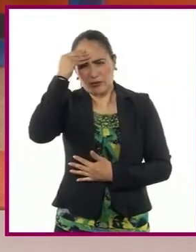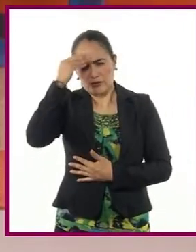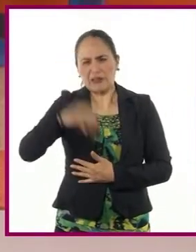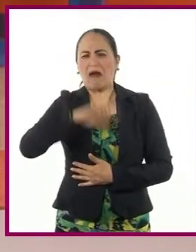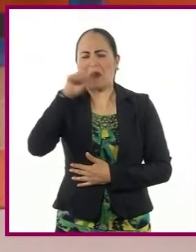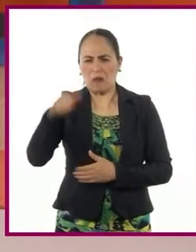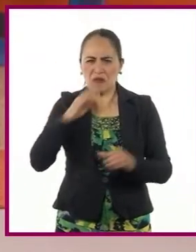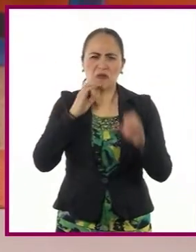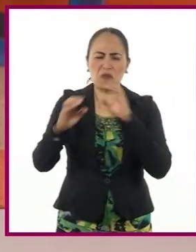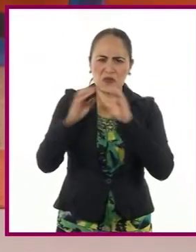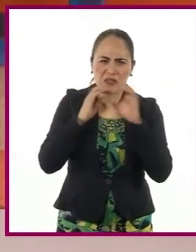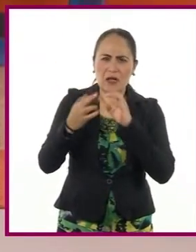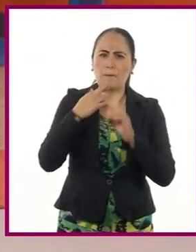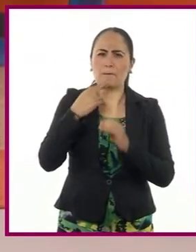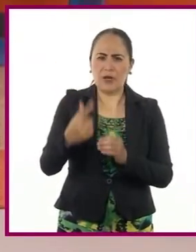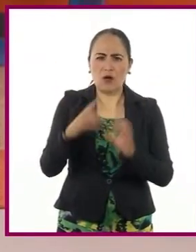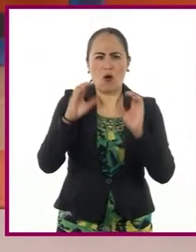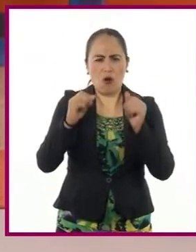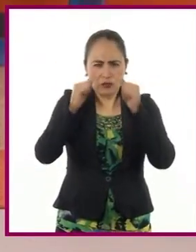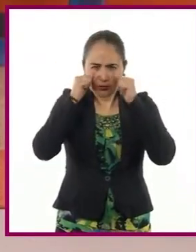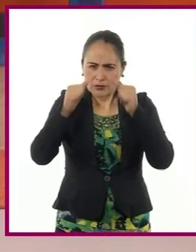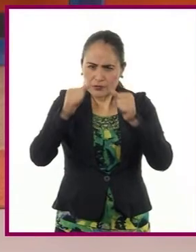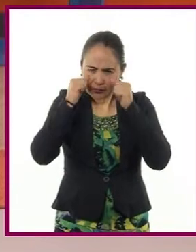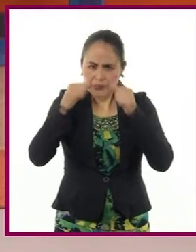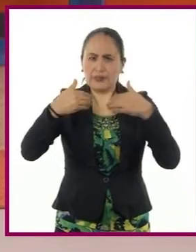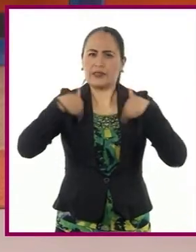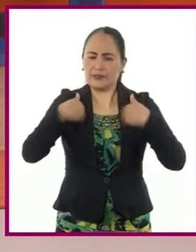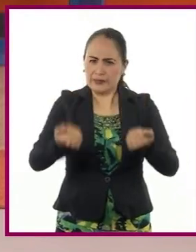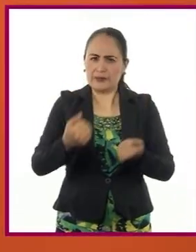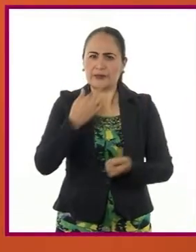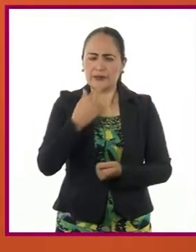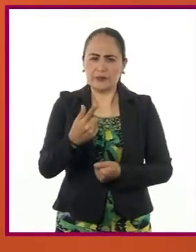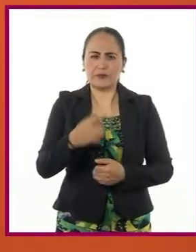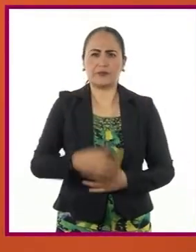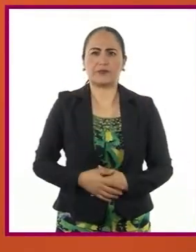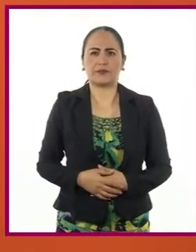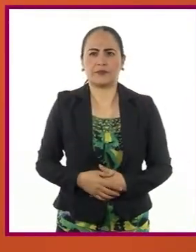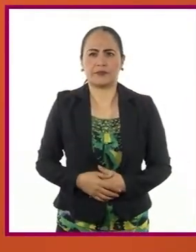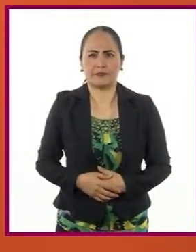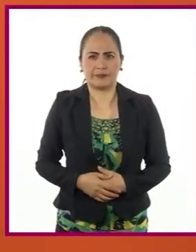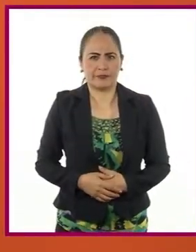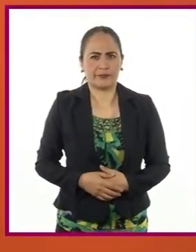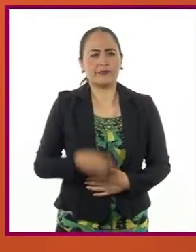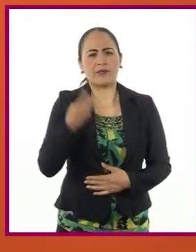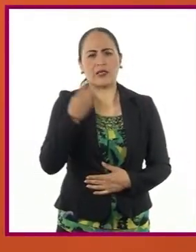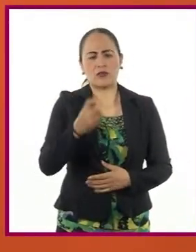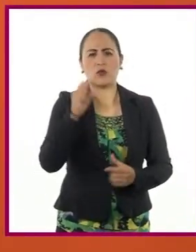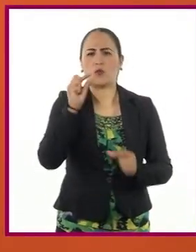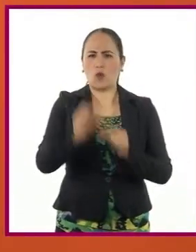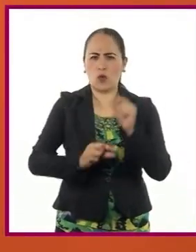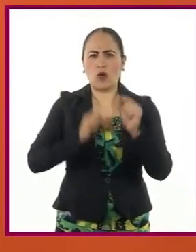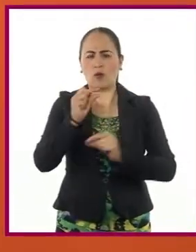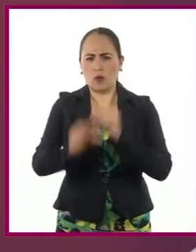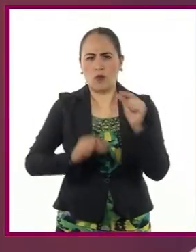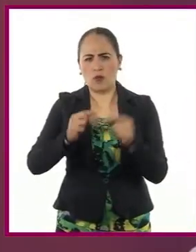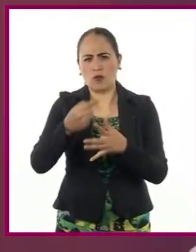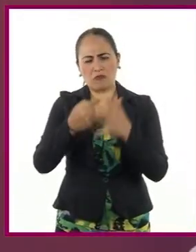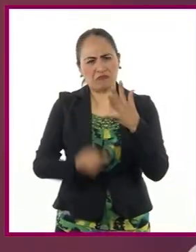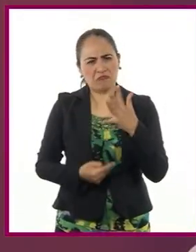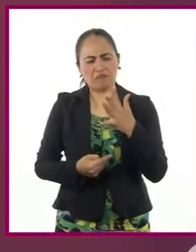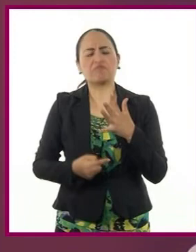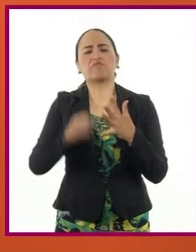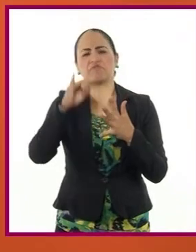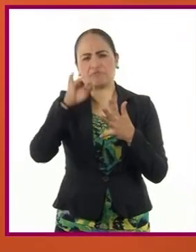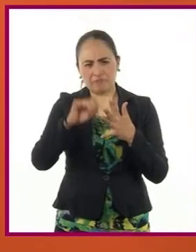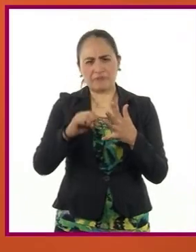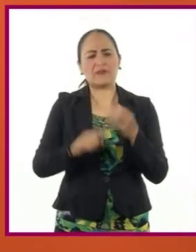y escucha activa para comprendernos y actuar con empatía. Así nos va resultando más fácil ceder un poco en favor de